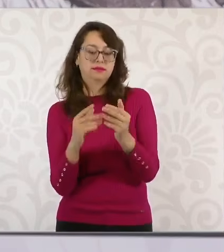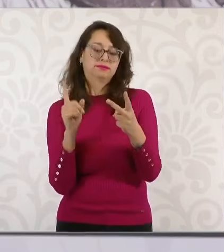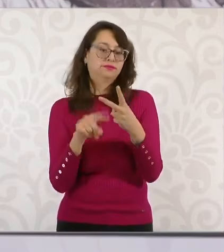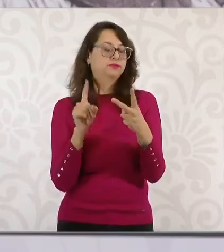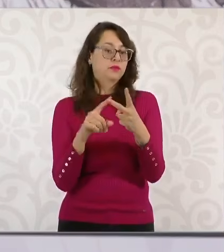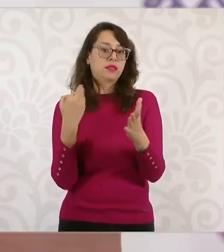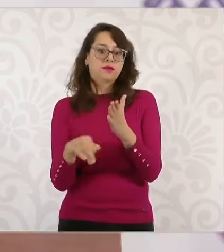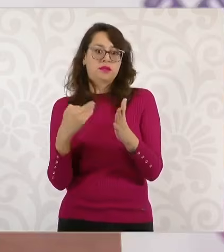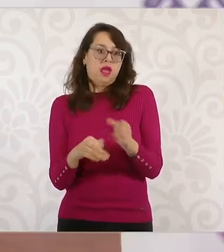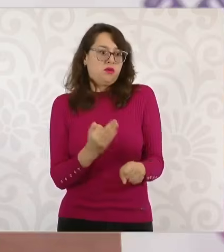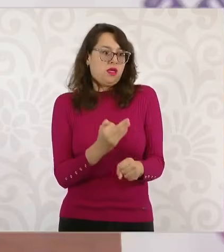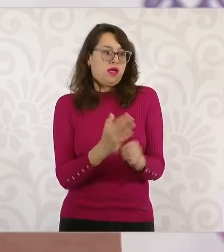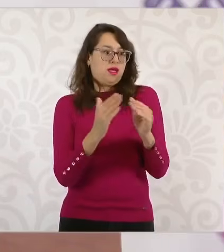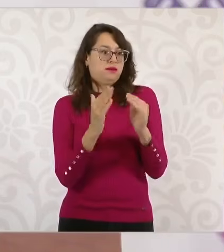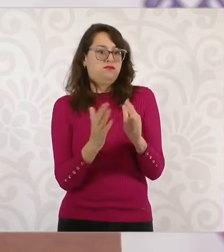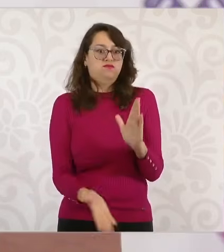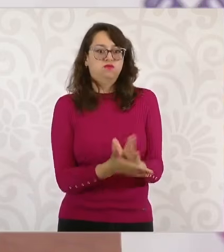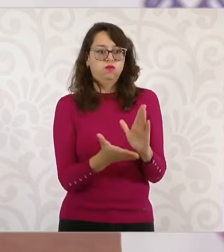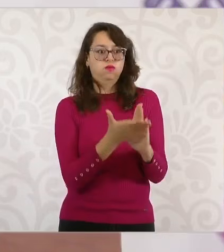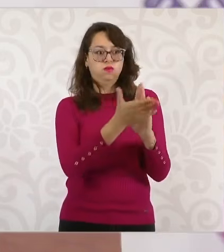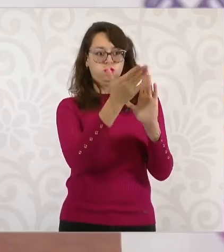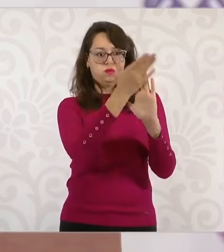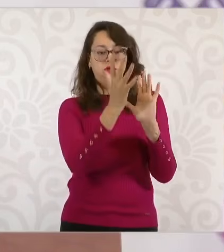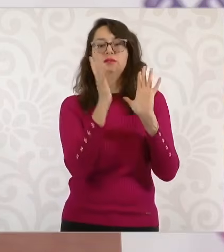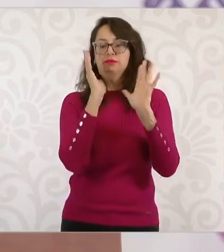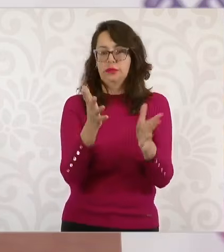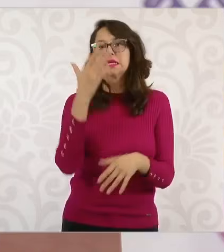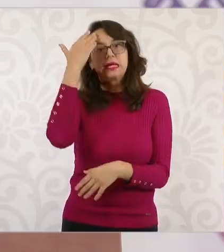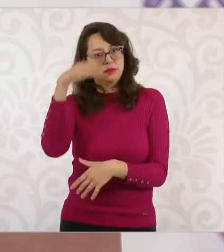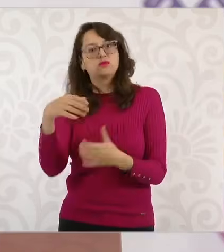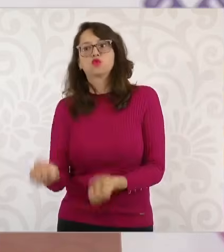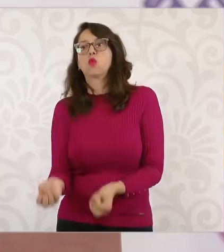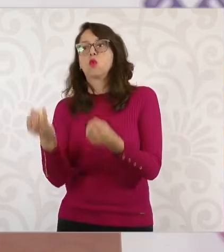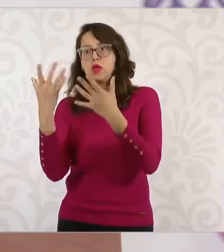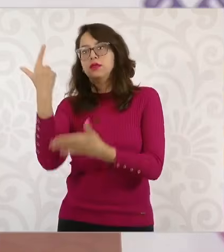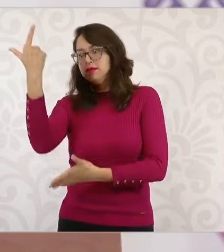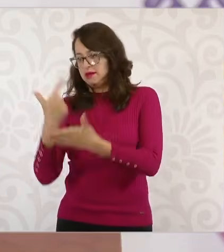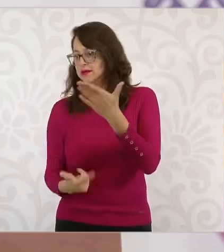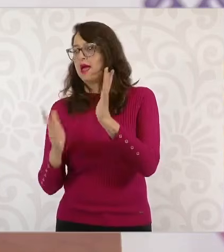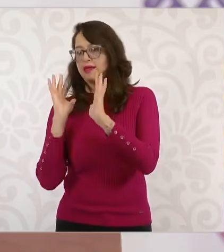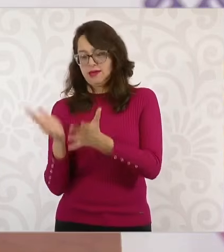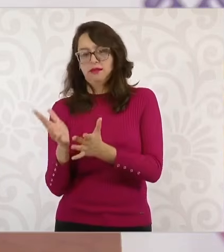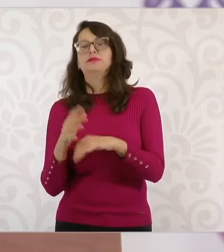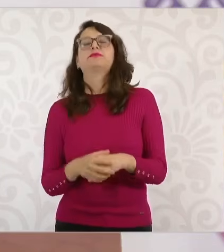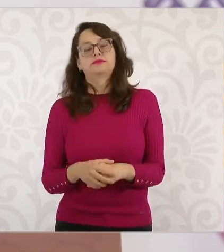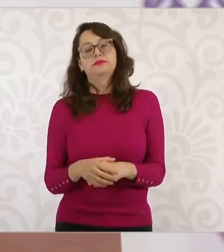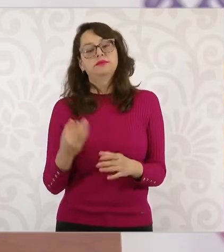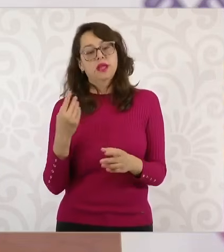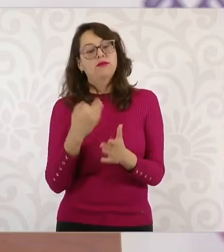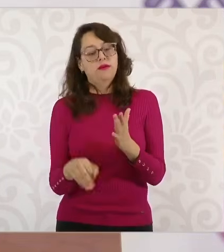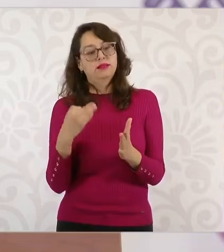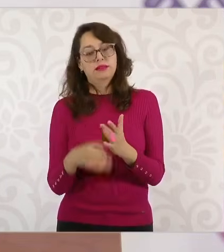están construyendo las viviendas, ya se hizo el censo, ya se fue a hablar con la gente y nos falta todavía esta parte de apoyo,